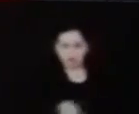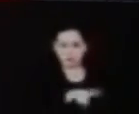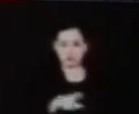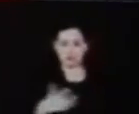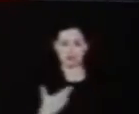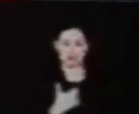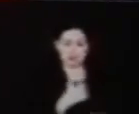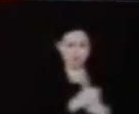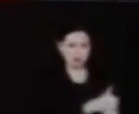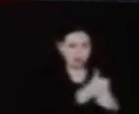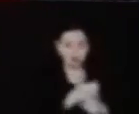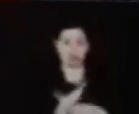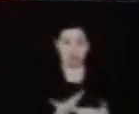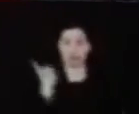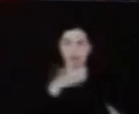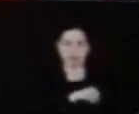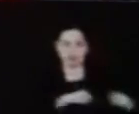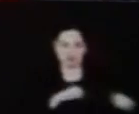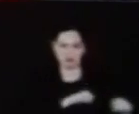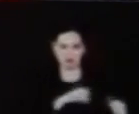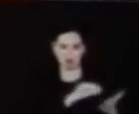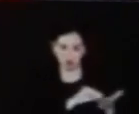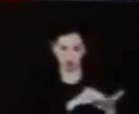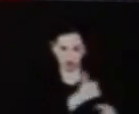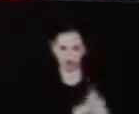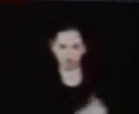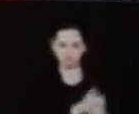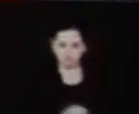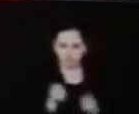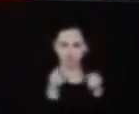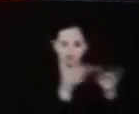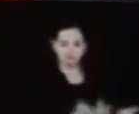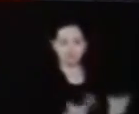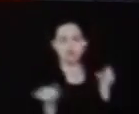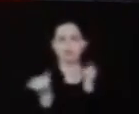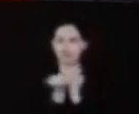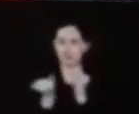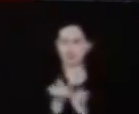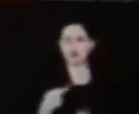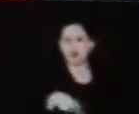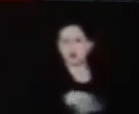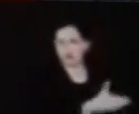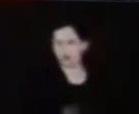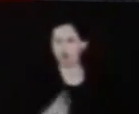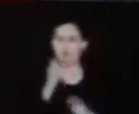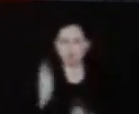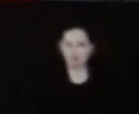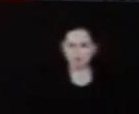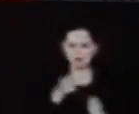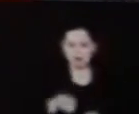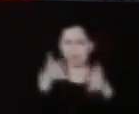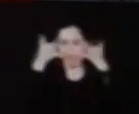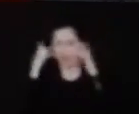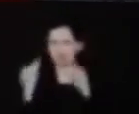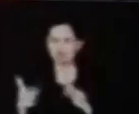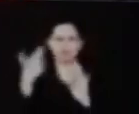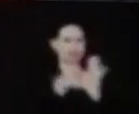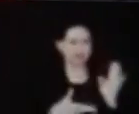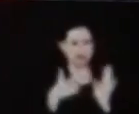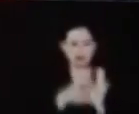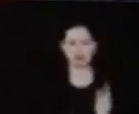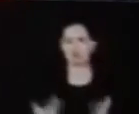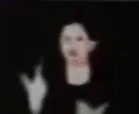sismos. Se otorgarán créditos a la palabra a agricultores, ganaderos, pescadores, a dueños de